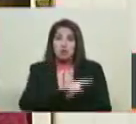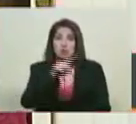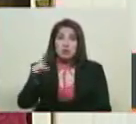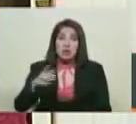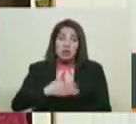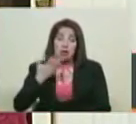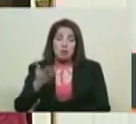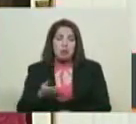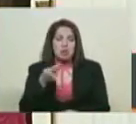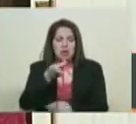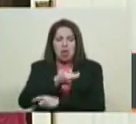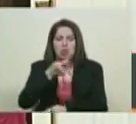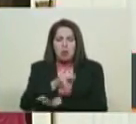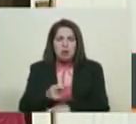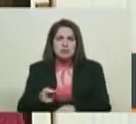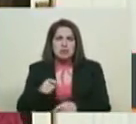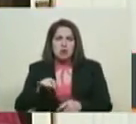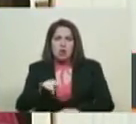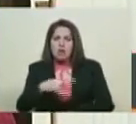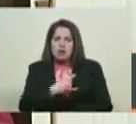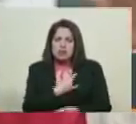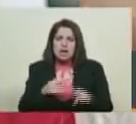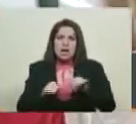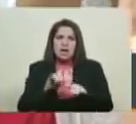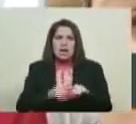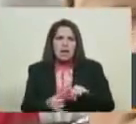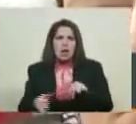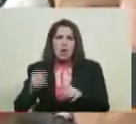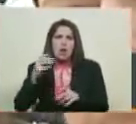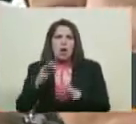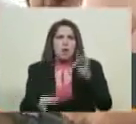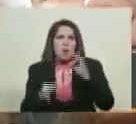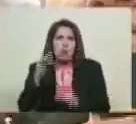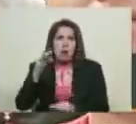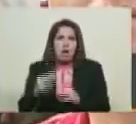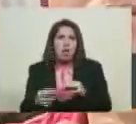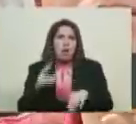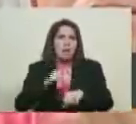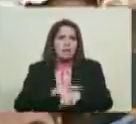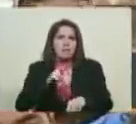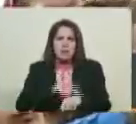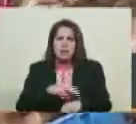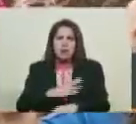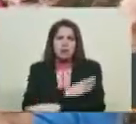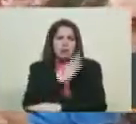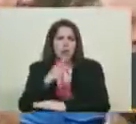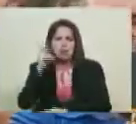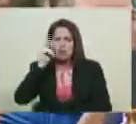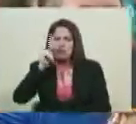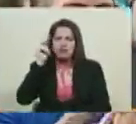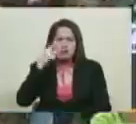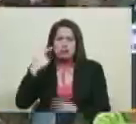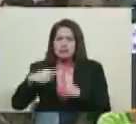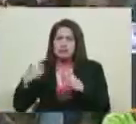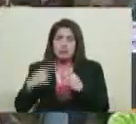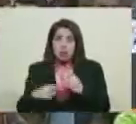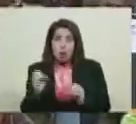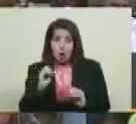ingeniero, de abogado, de médica o de médico, de biólogo, de profesor. ¡O